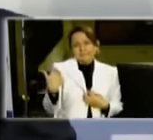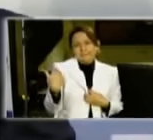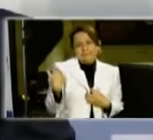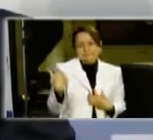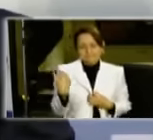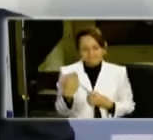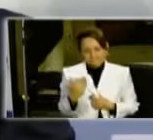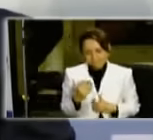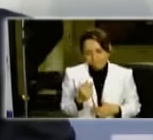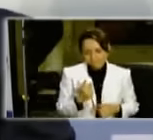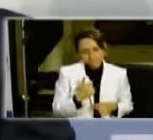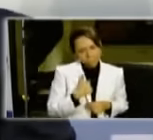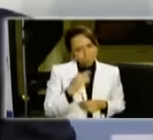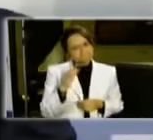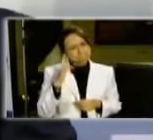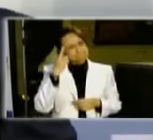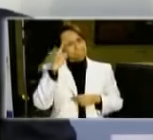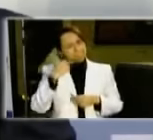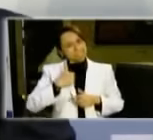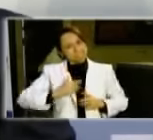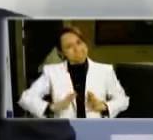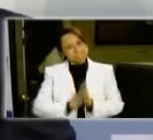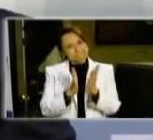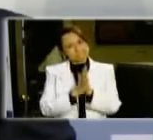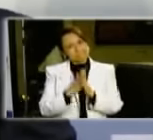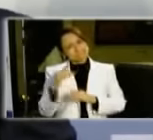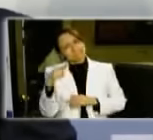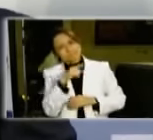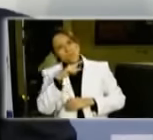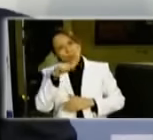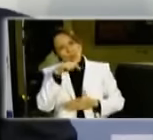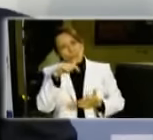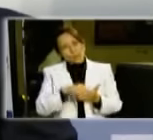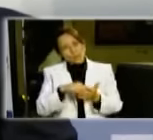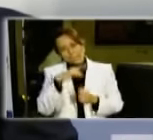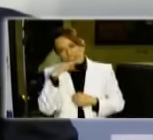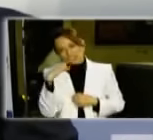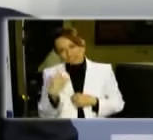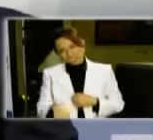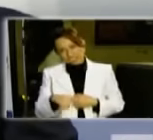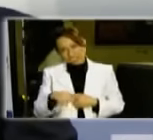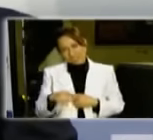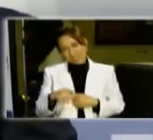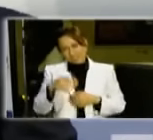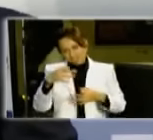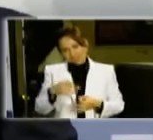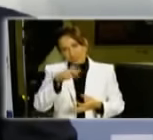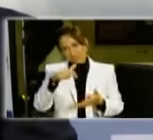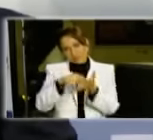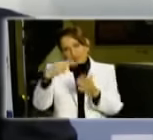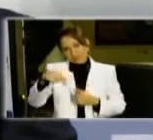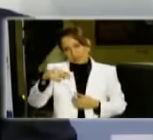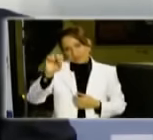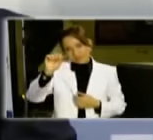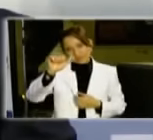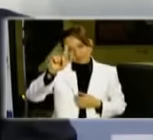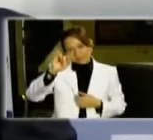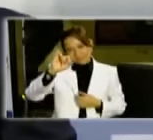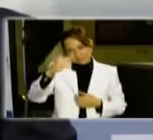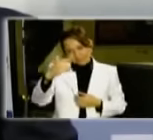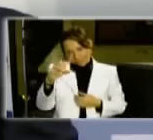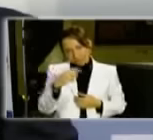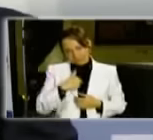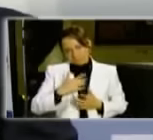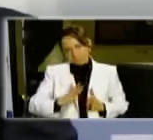mí presidir una mesa ahí en Santiago de Chile, de un diálogo entre el Mercosur y la Alianza del Pacífico, por ejemplo.